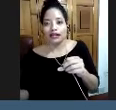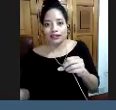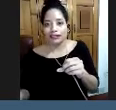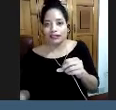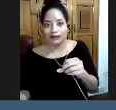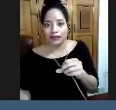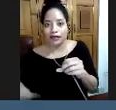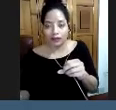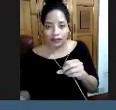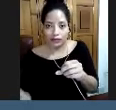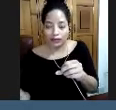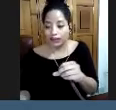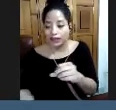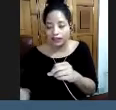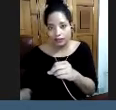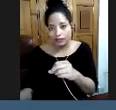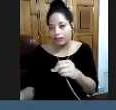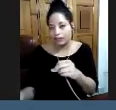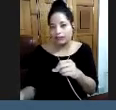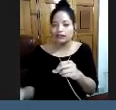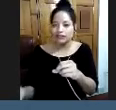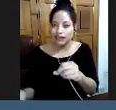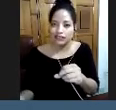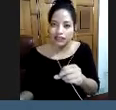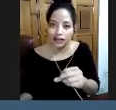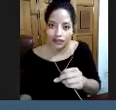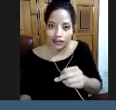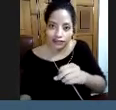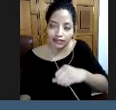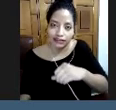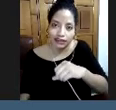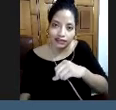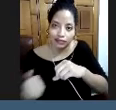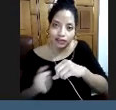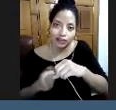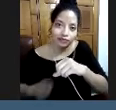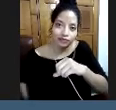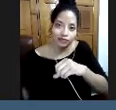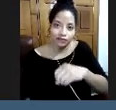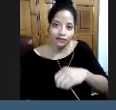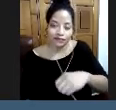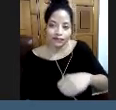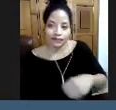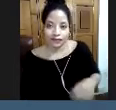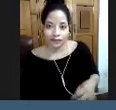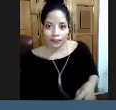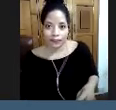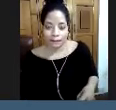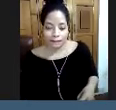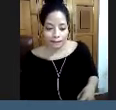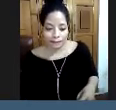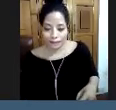fuera del sistema educativo digitalizado. Santo, ¿quisiera decir algo antes de cerrar la transmisión?